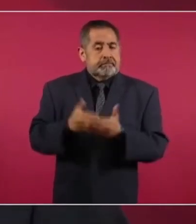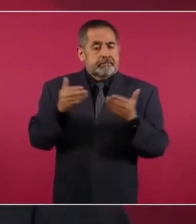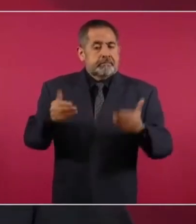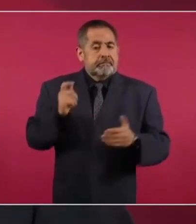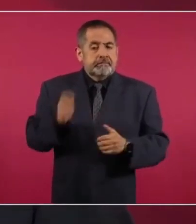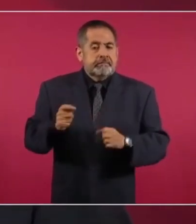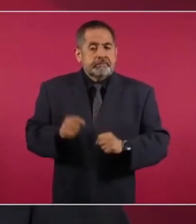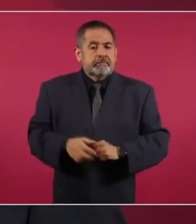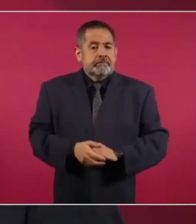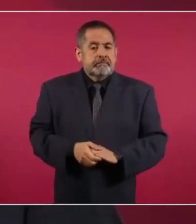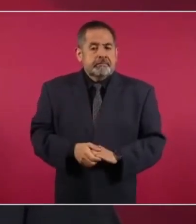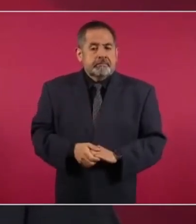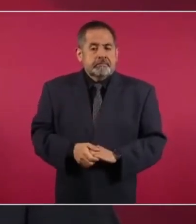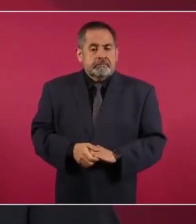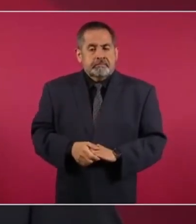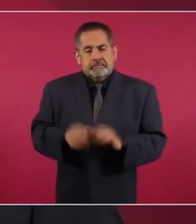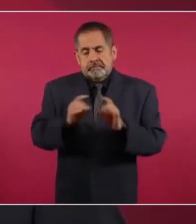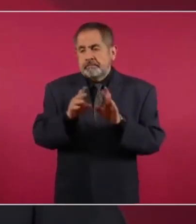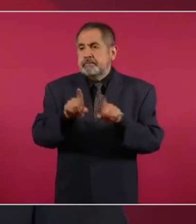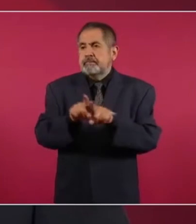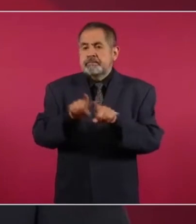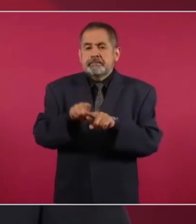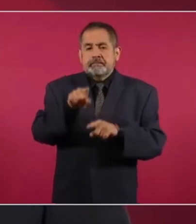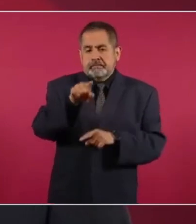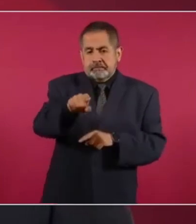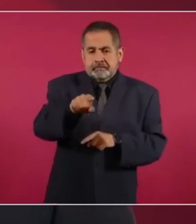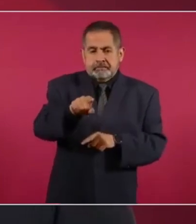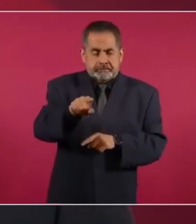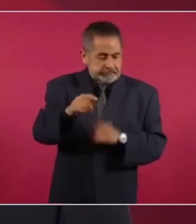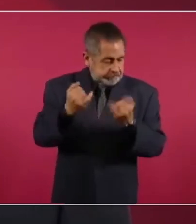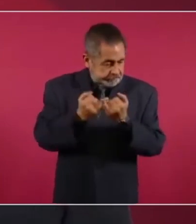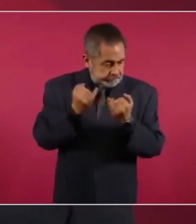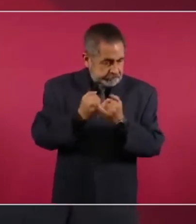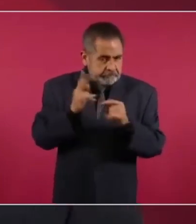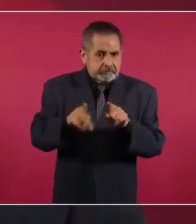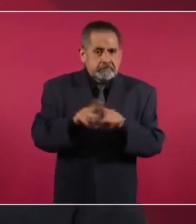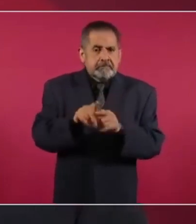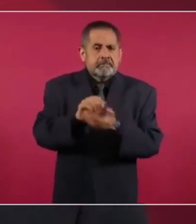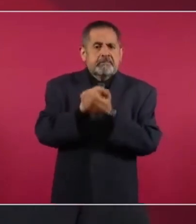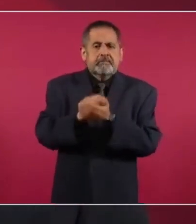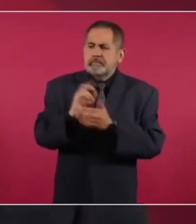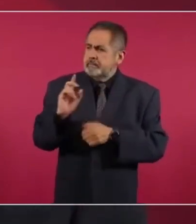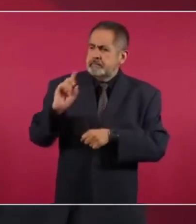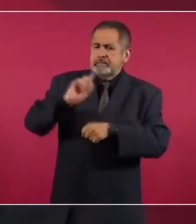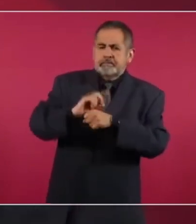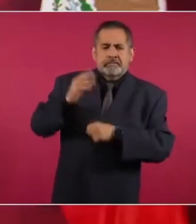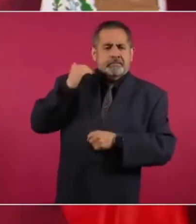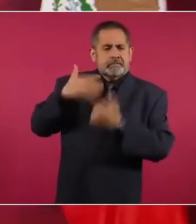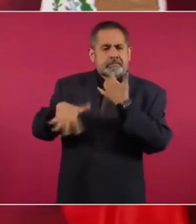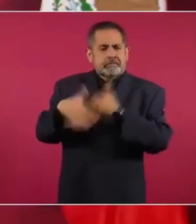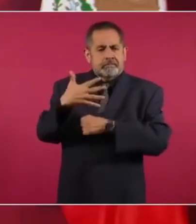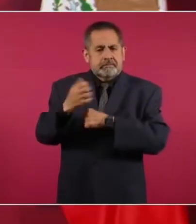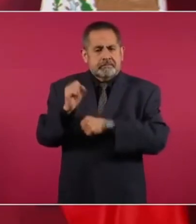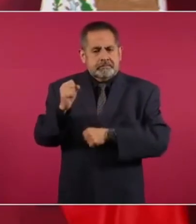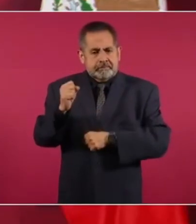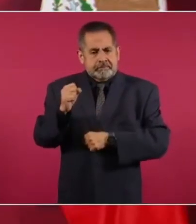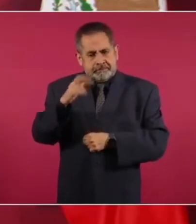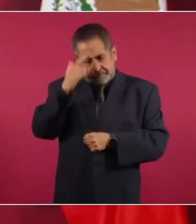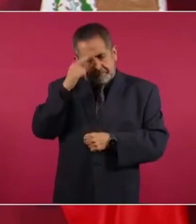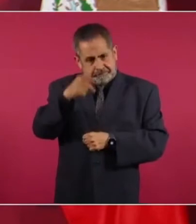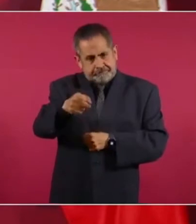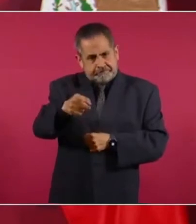Ahora pasó lo mismo con la rifa del día 15 de septiembre.